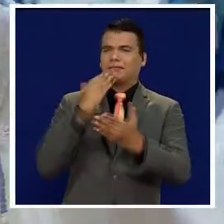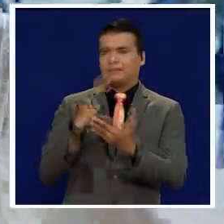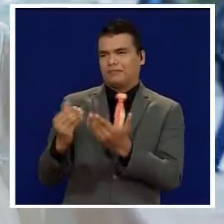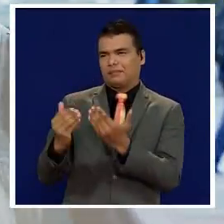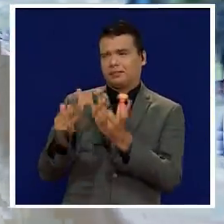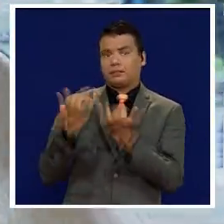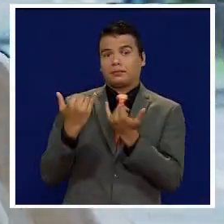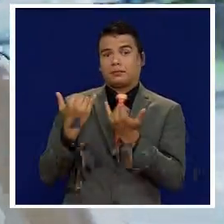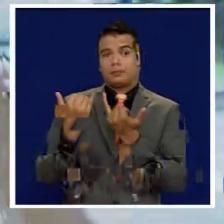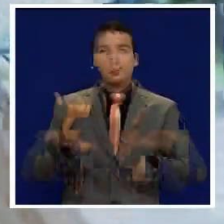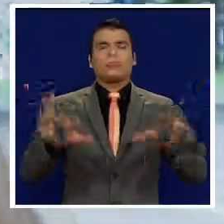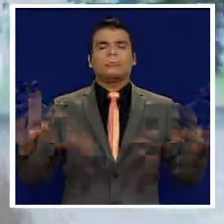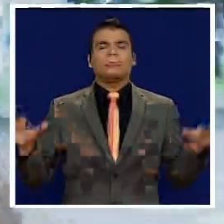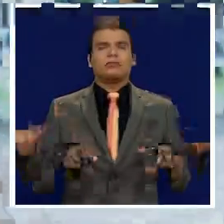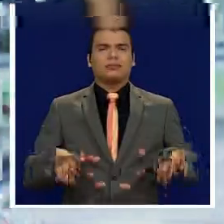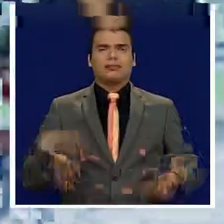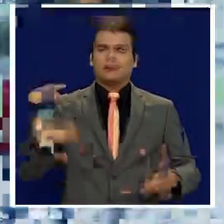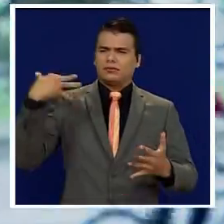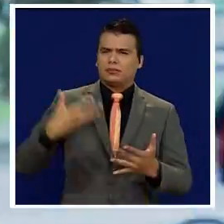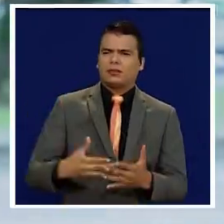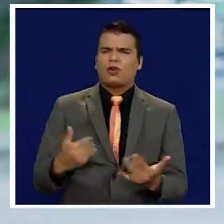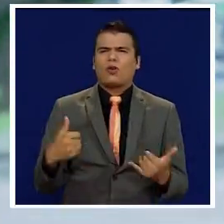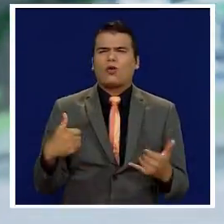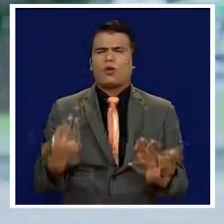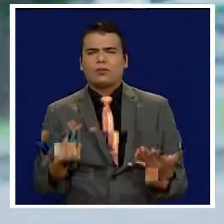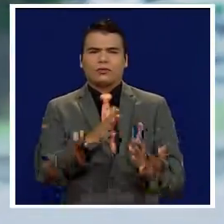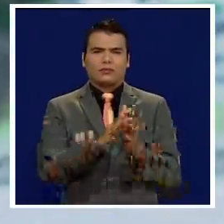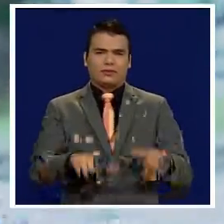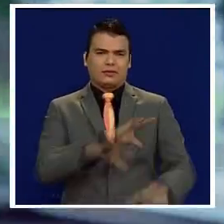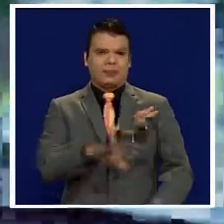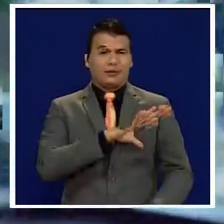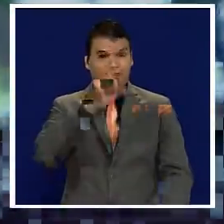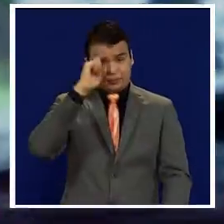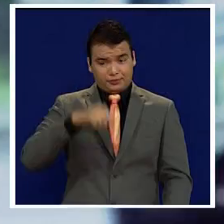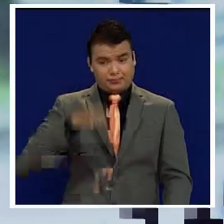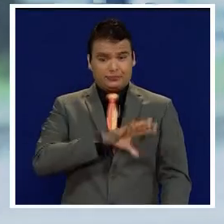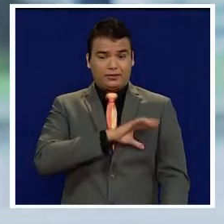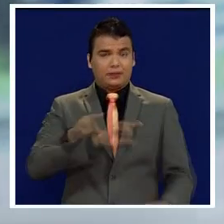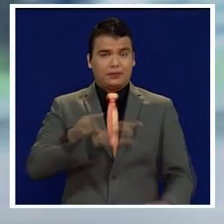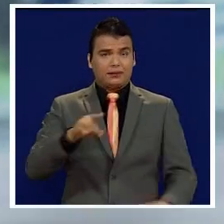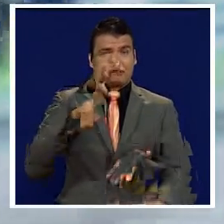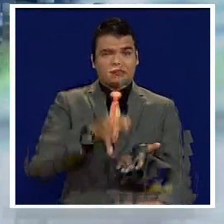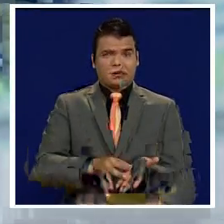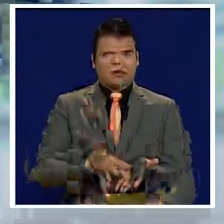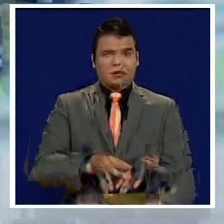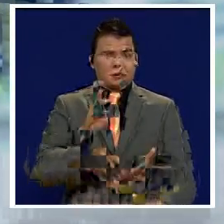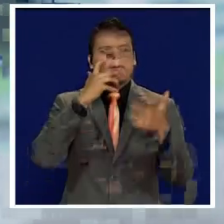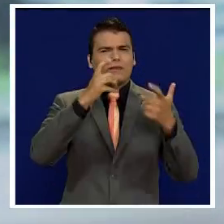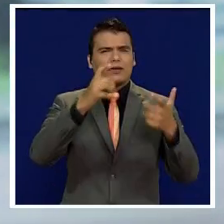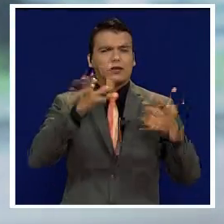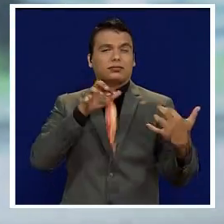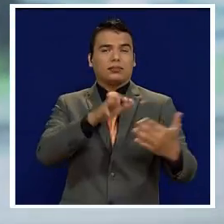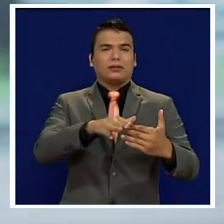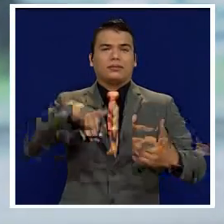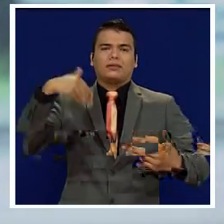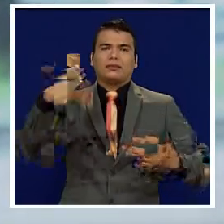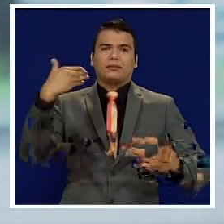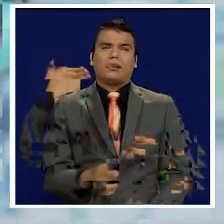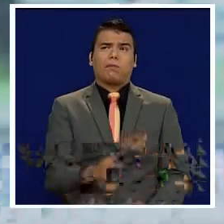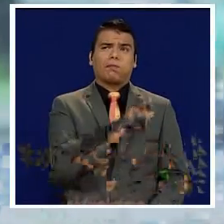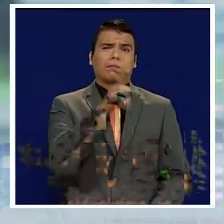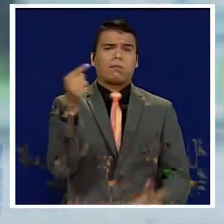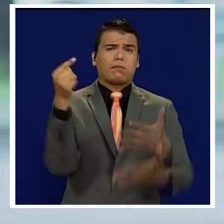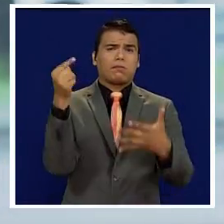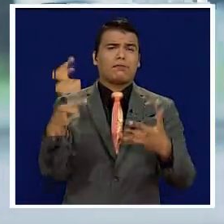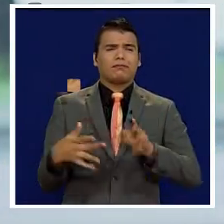Cuentas pues se va a hacer aquí en Cali, porque se vislumbra que Cali sea la capital del posconflicto. Además, porque tenemos muchas cosas